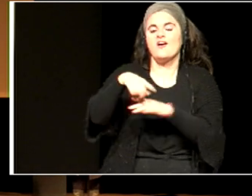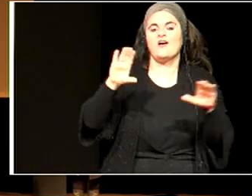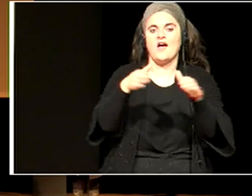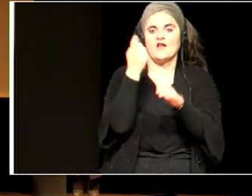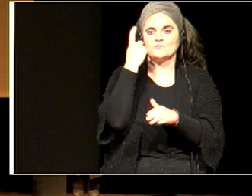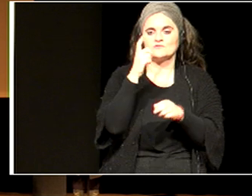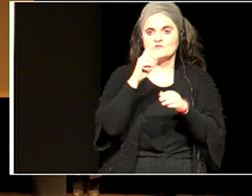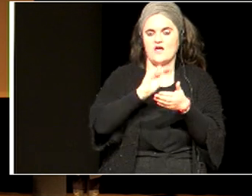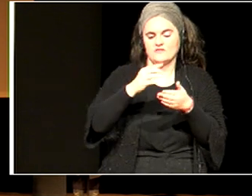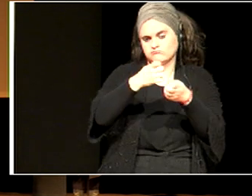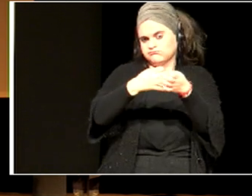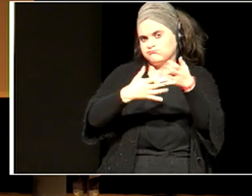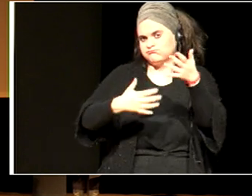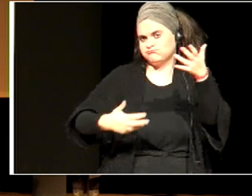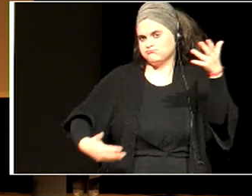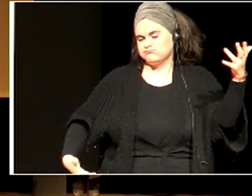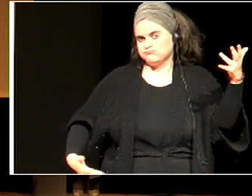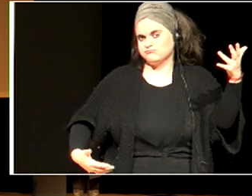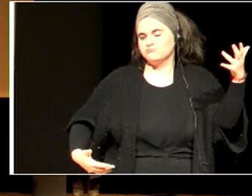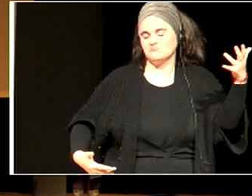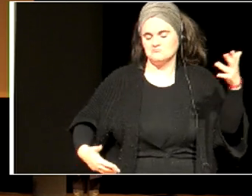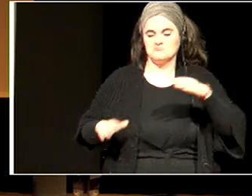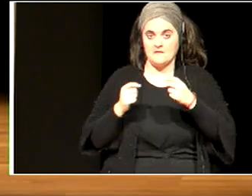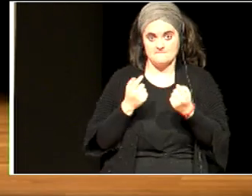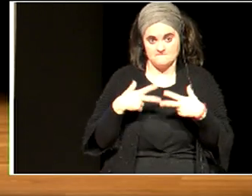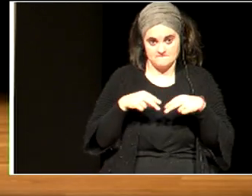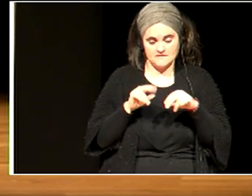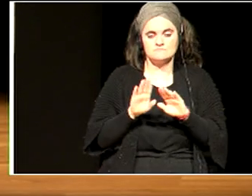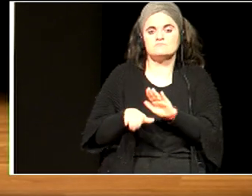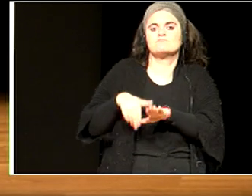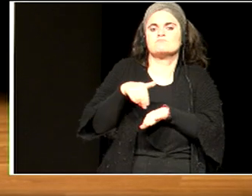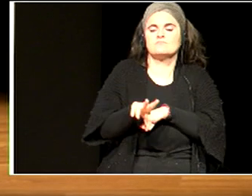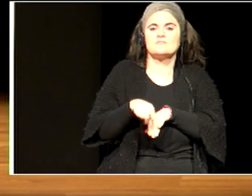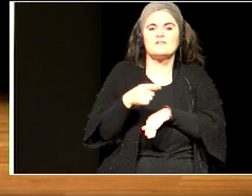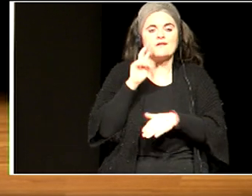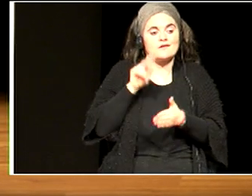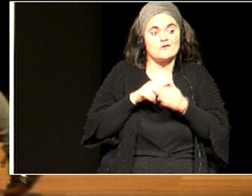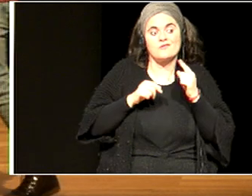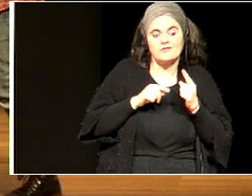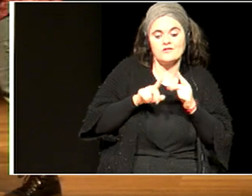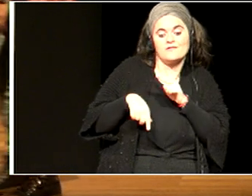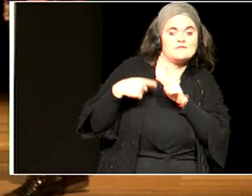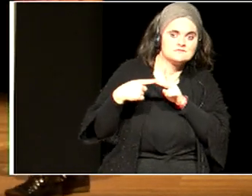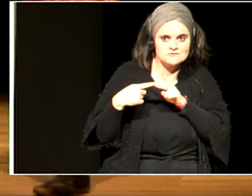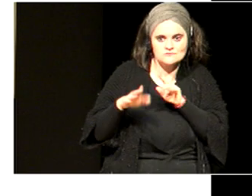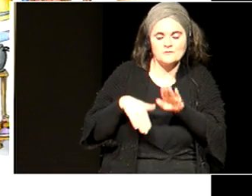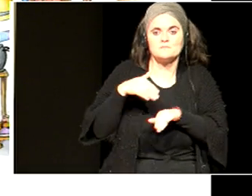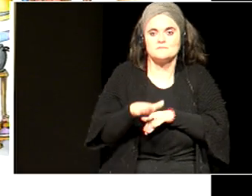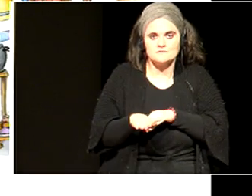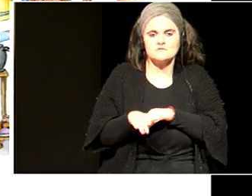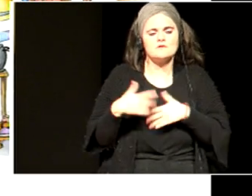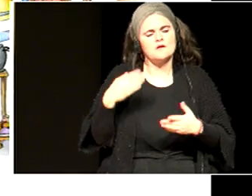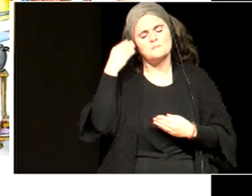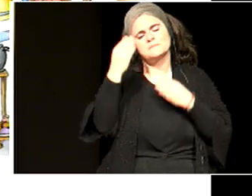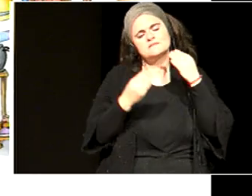pues después el siguiente paso una vez que hemos reconocido cuáles son las tareas domésticas vamos a reflexionar